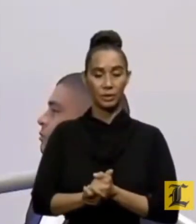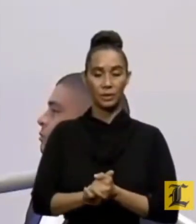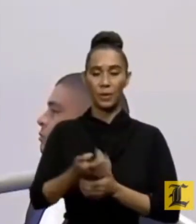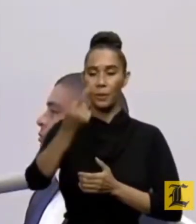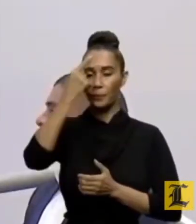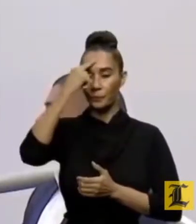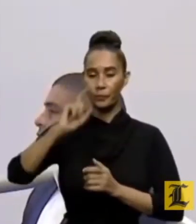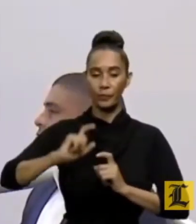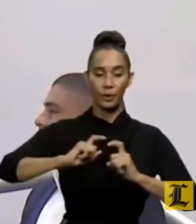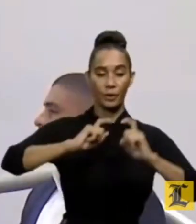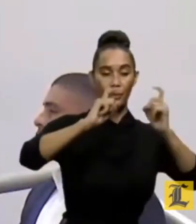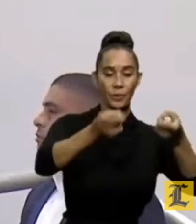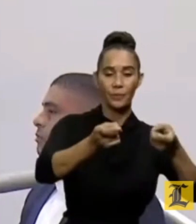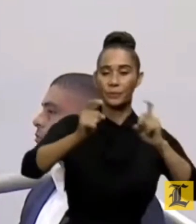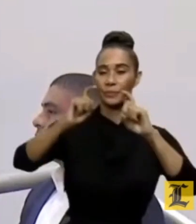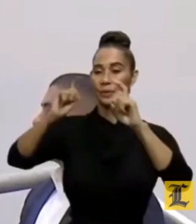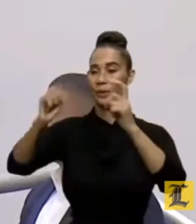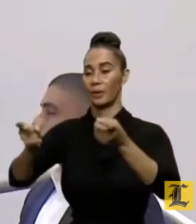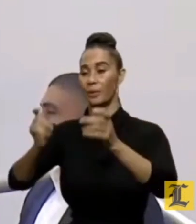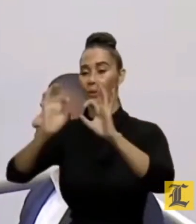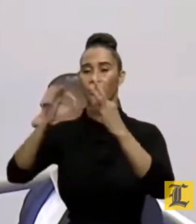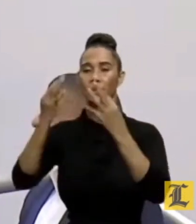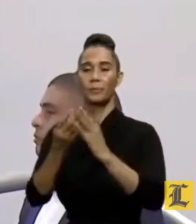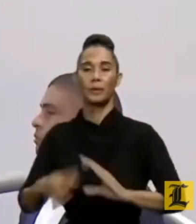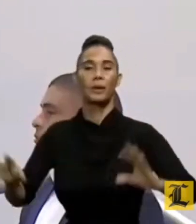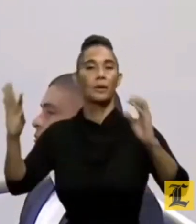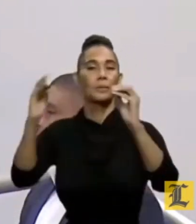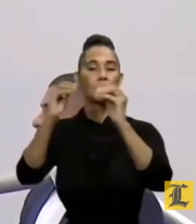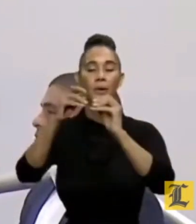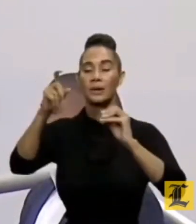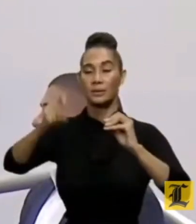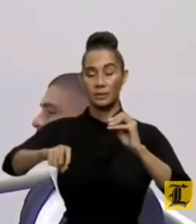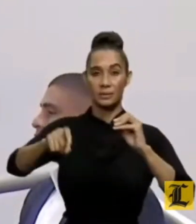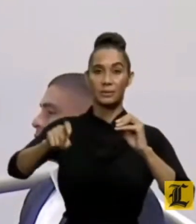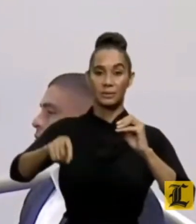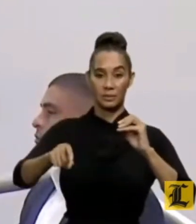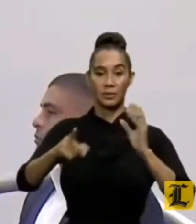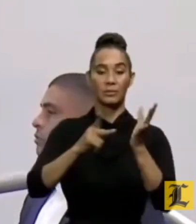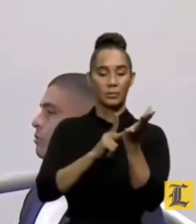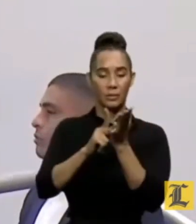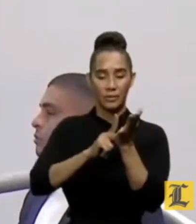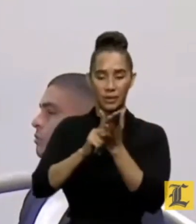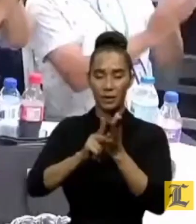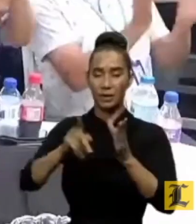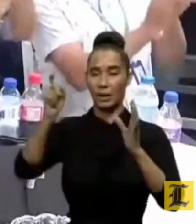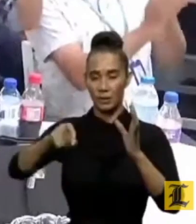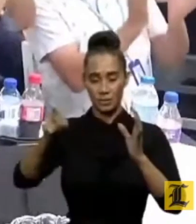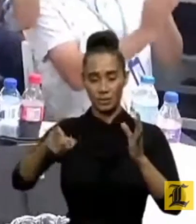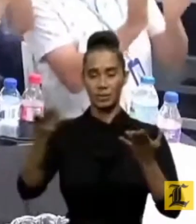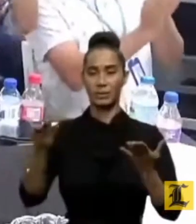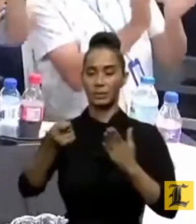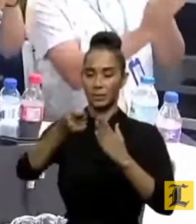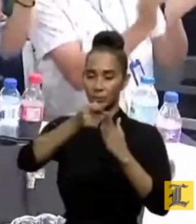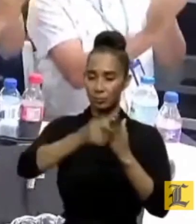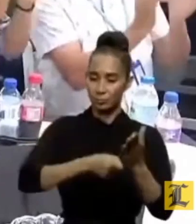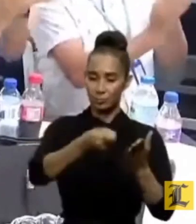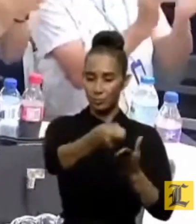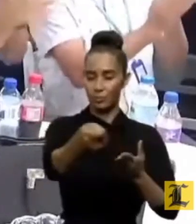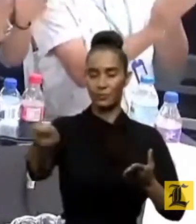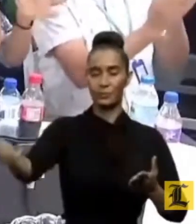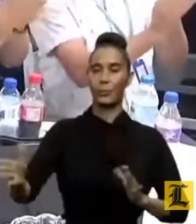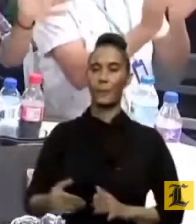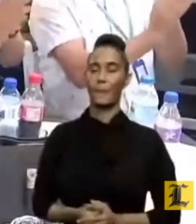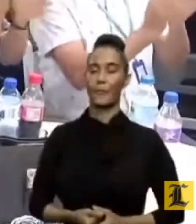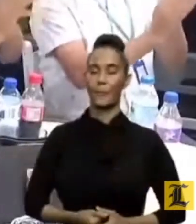para que se lo entreguemos a los que verdaderamente lo necesitan. A los que lo necesitan.